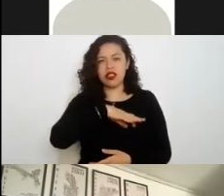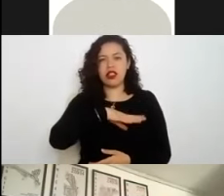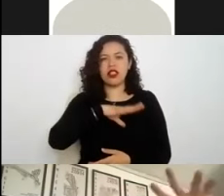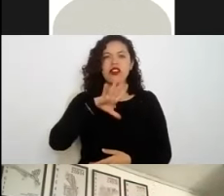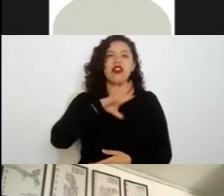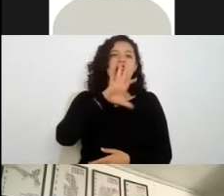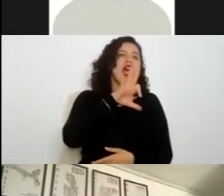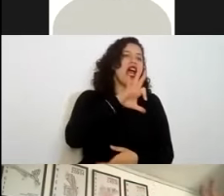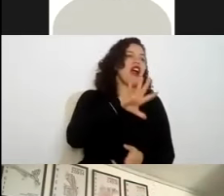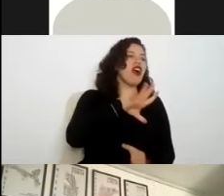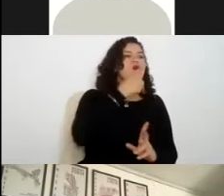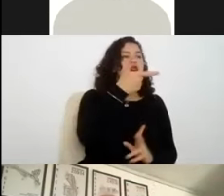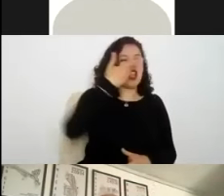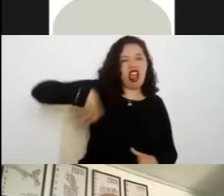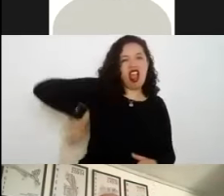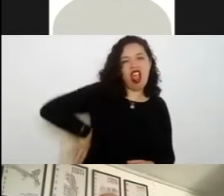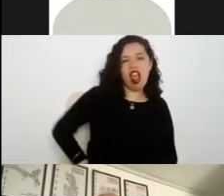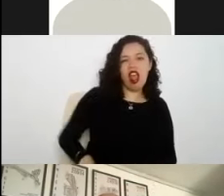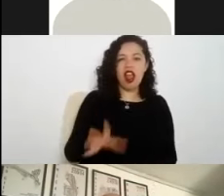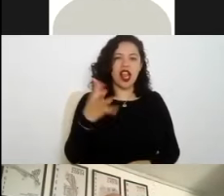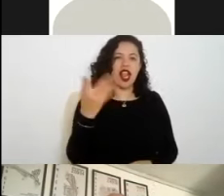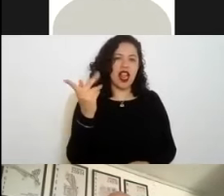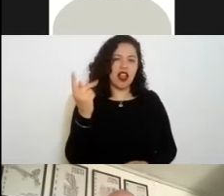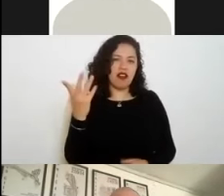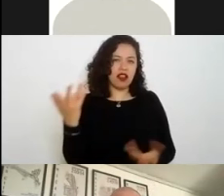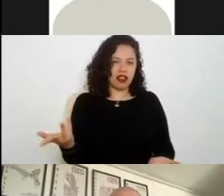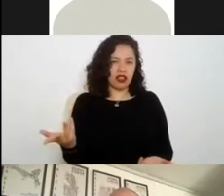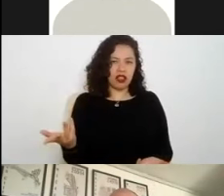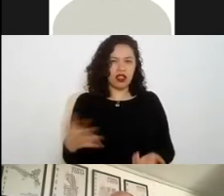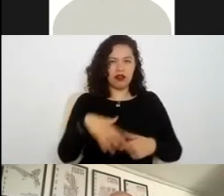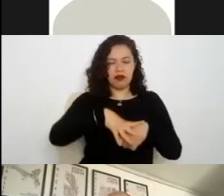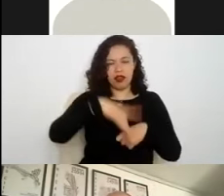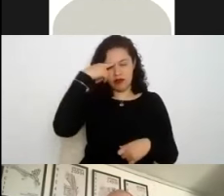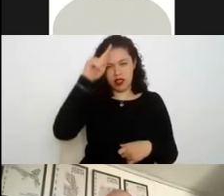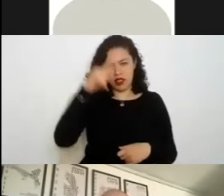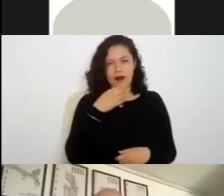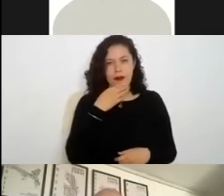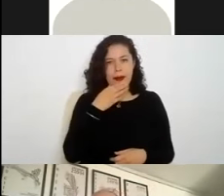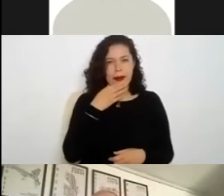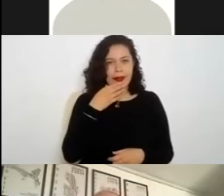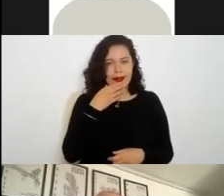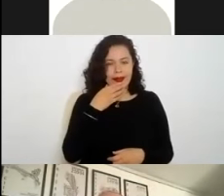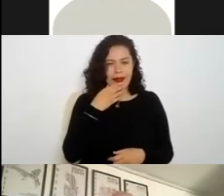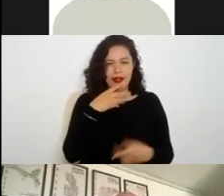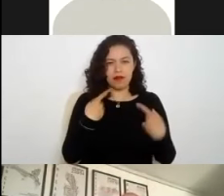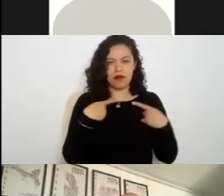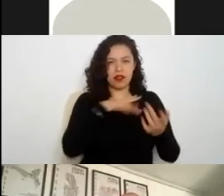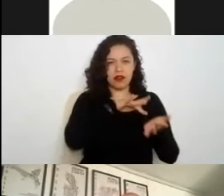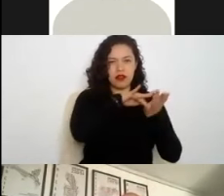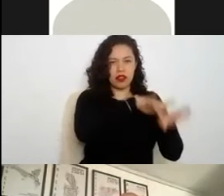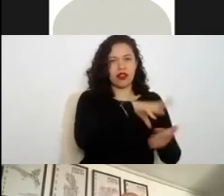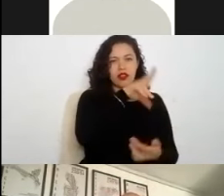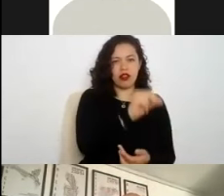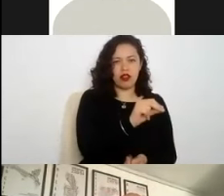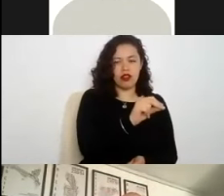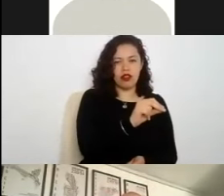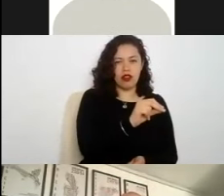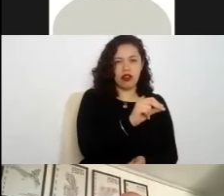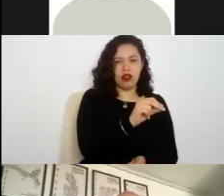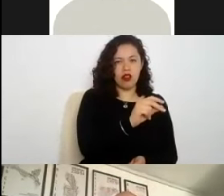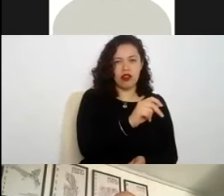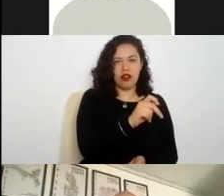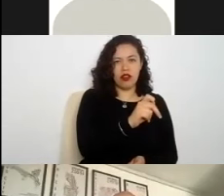no, que es de Televisa, que es de no sé qué. ¿Y qué fue lo más fácil? La gente dejaba de ayudar o repetía esa cosa, repetía ese